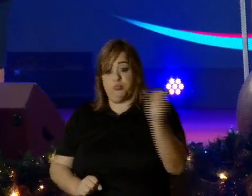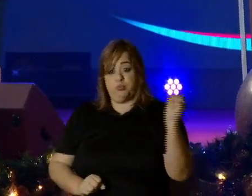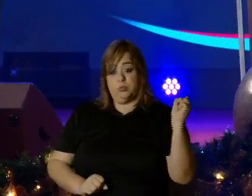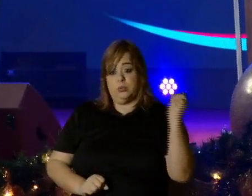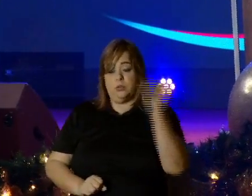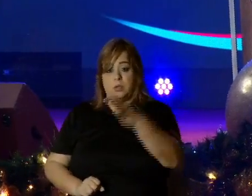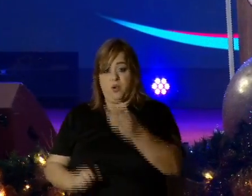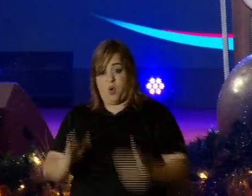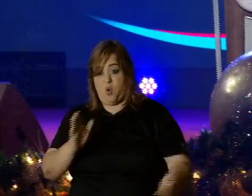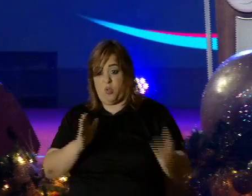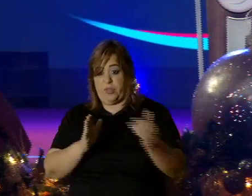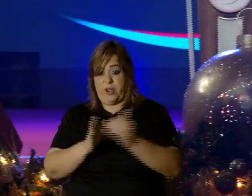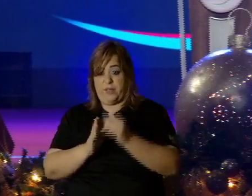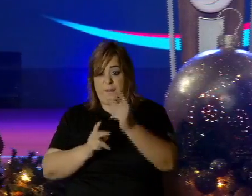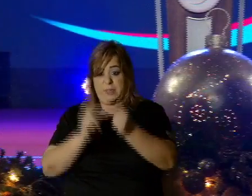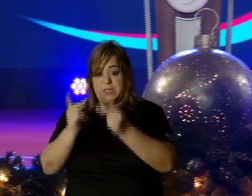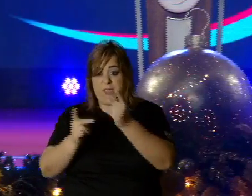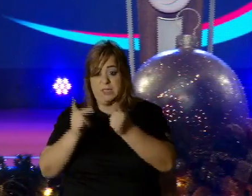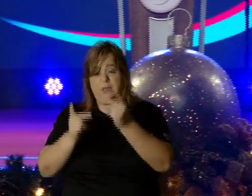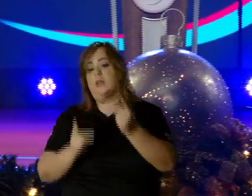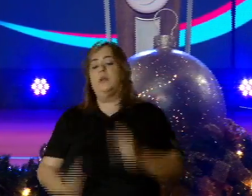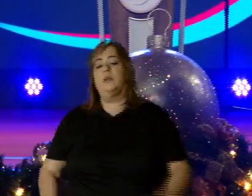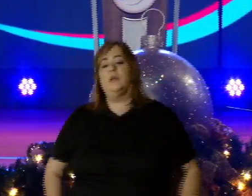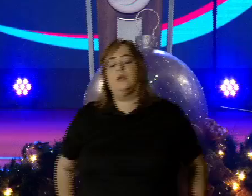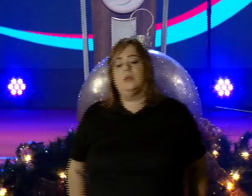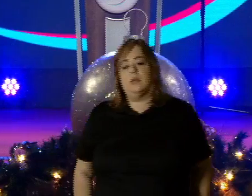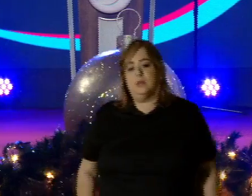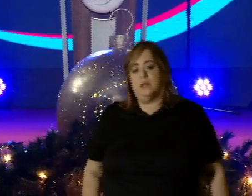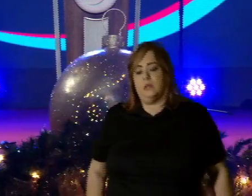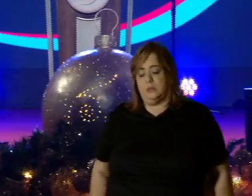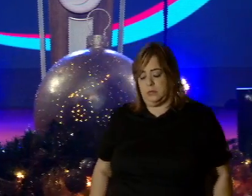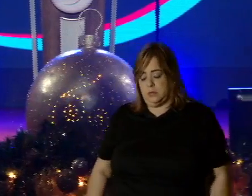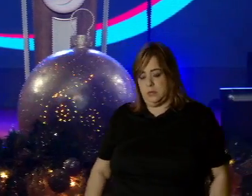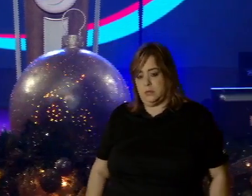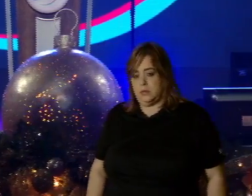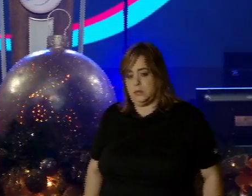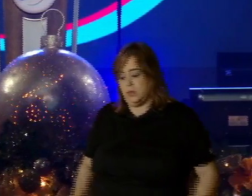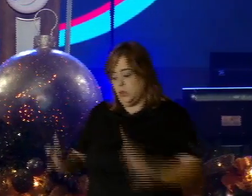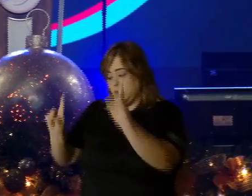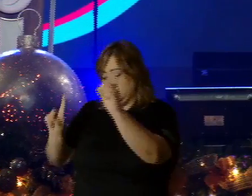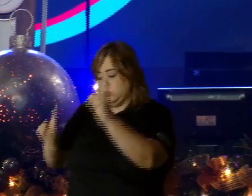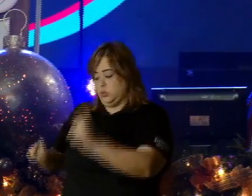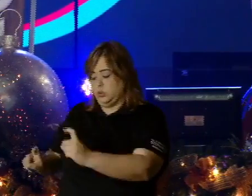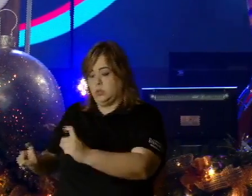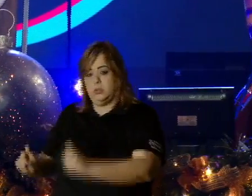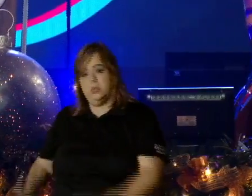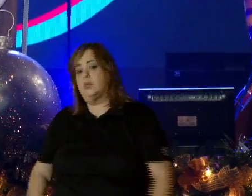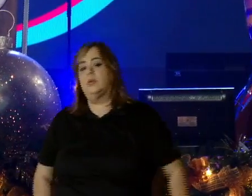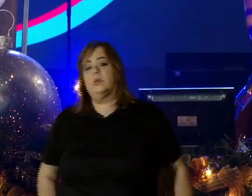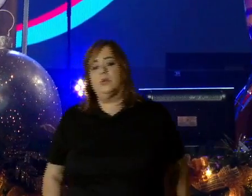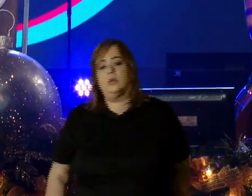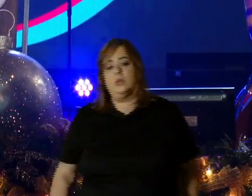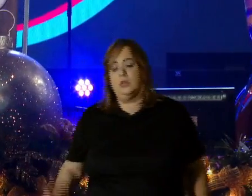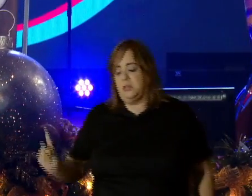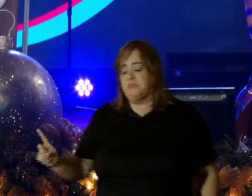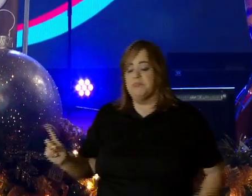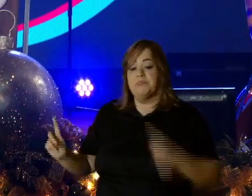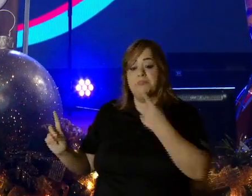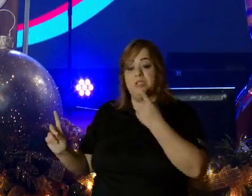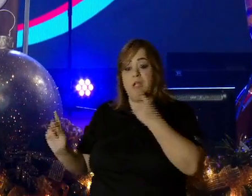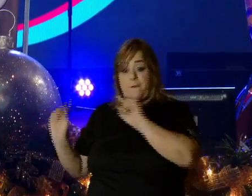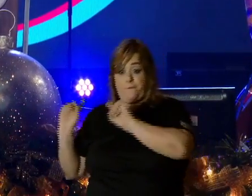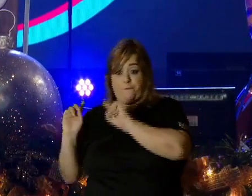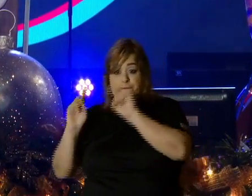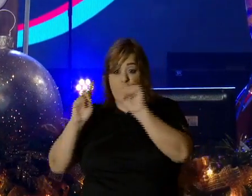Hermano, hay gente que son piedra de tropiezo en todo, aleluya. Y eran sus discípulos. Pero él dijo, vamos para allá,